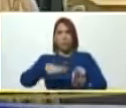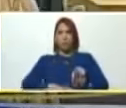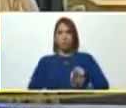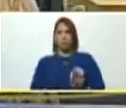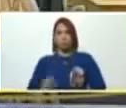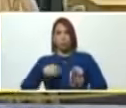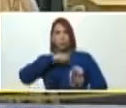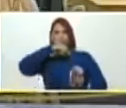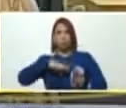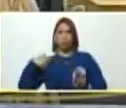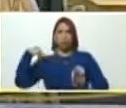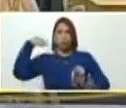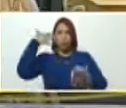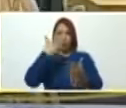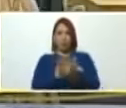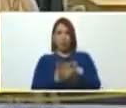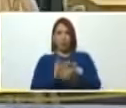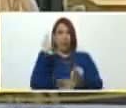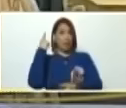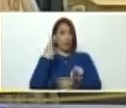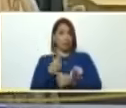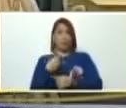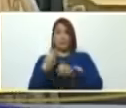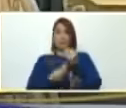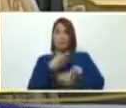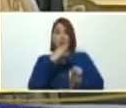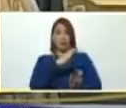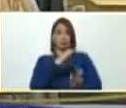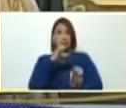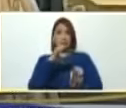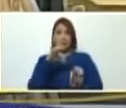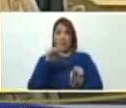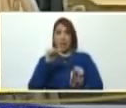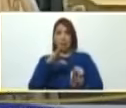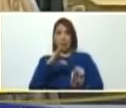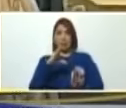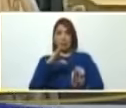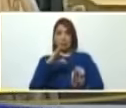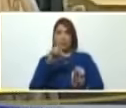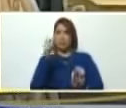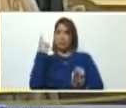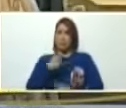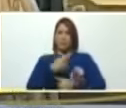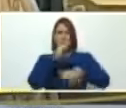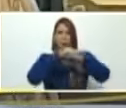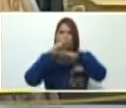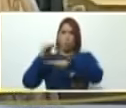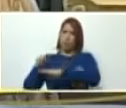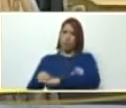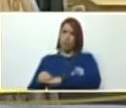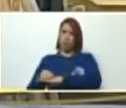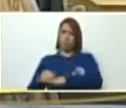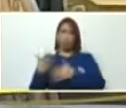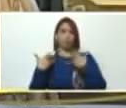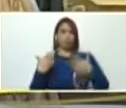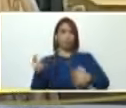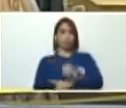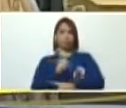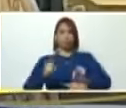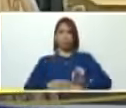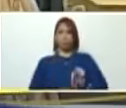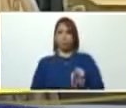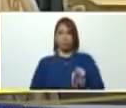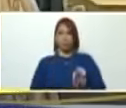nuestra historia. Tendrá que ser la CELAC quien convoque, más temprano que tarde, a